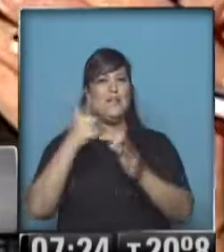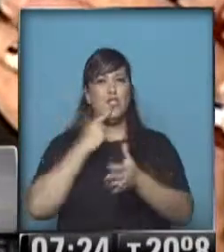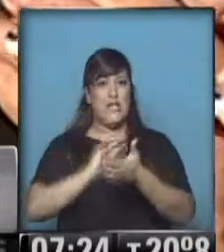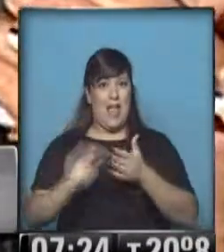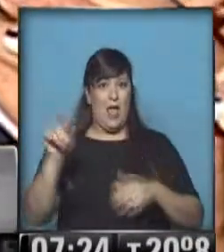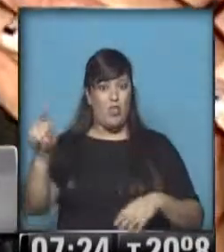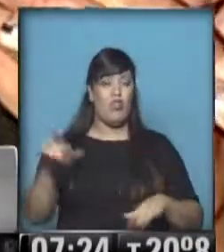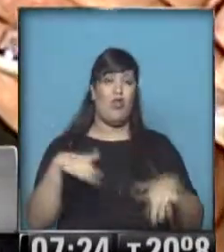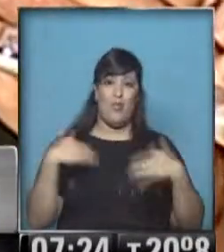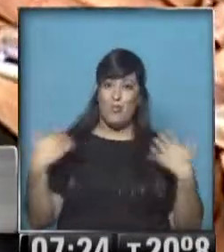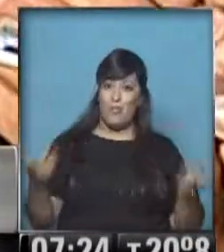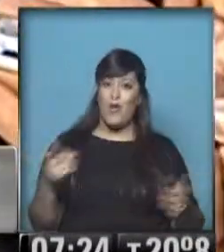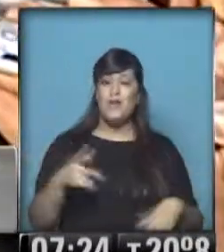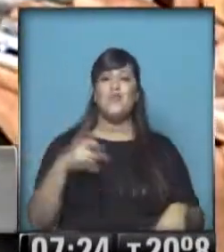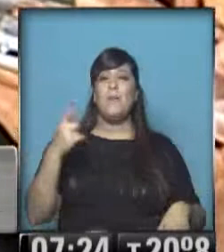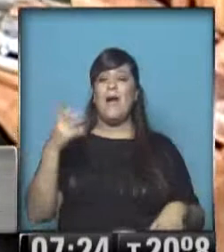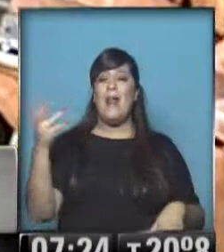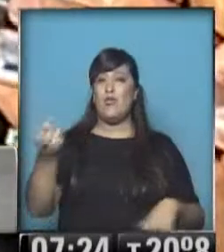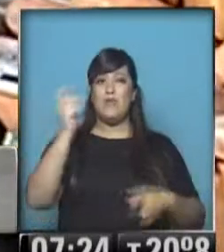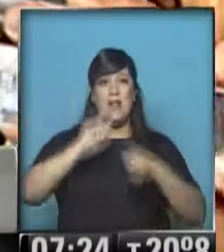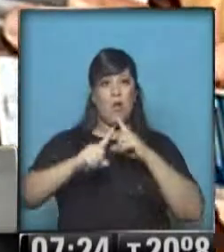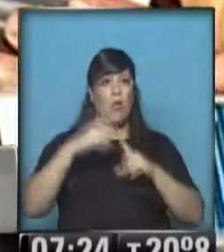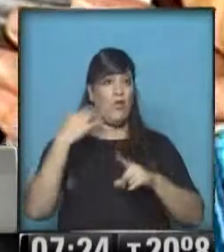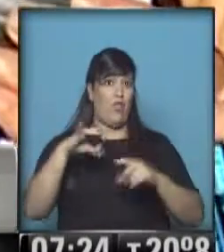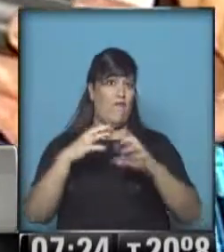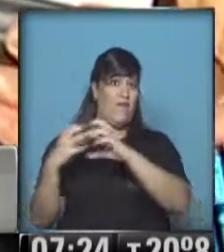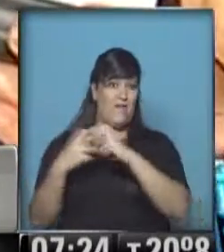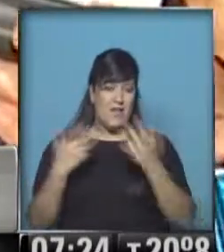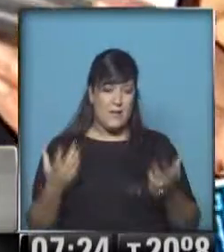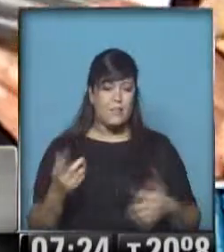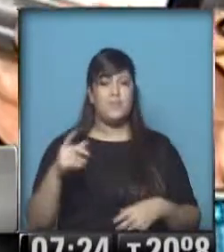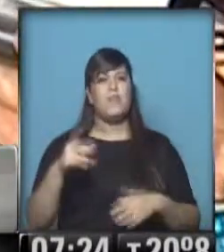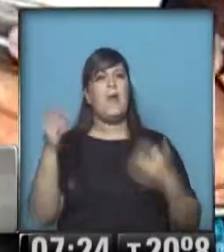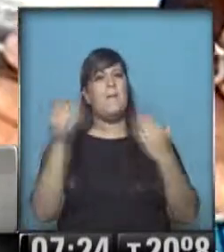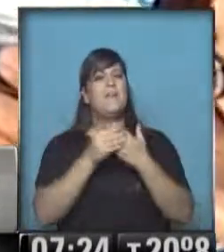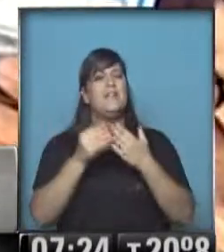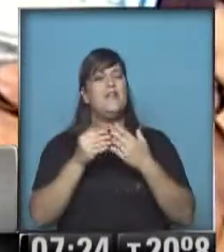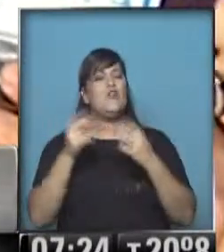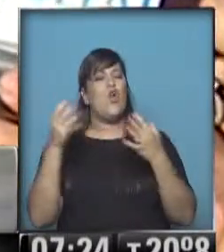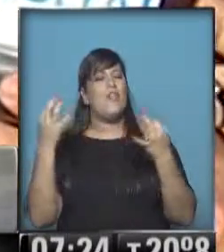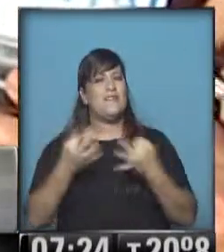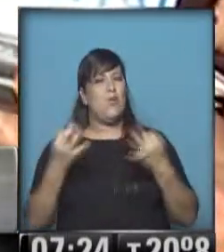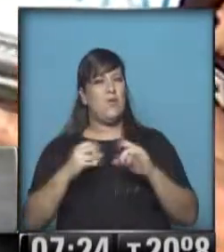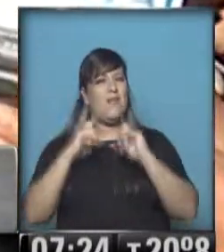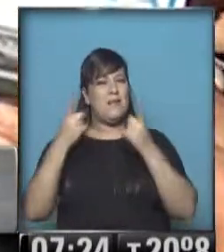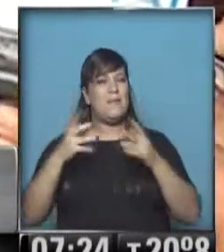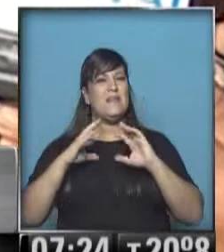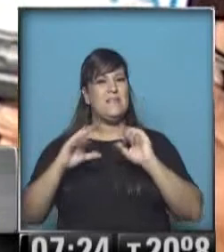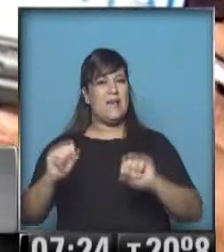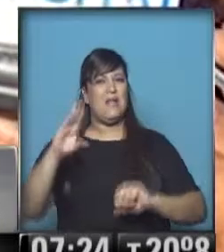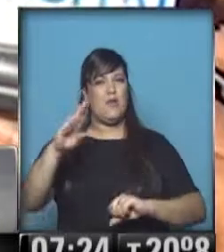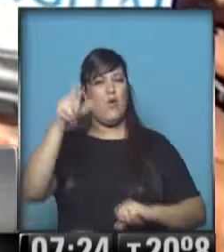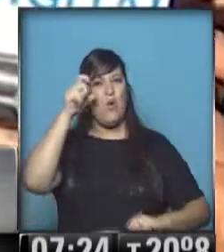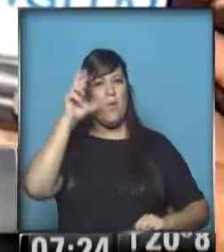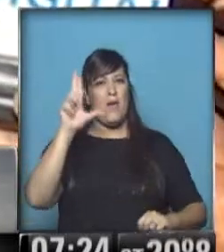seguramente. Para conseguir el acuerdo tiene que tratarlo. Ministro, el Ministerio de Seguridad o su secretario Sergio Berni, si es que